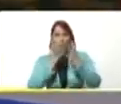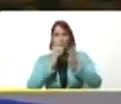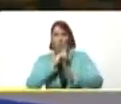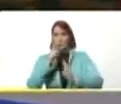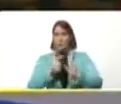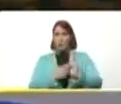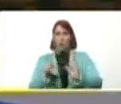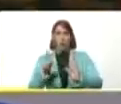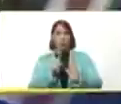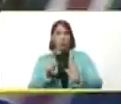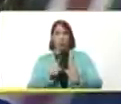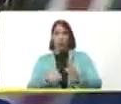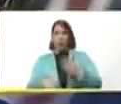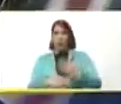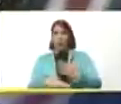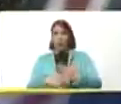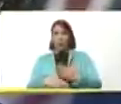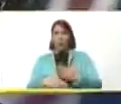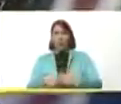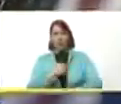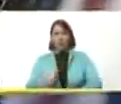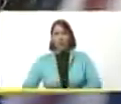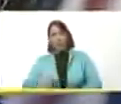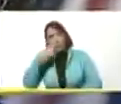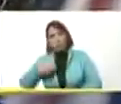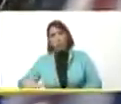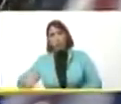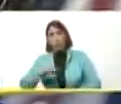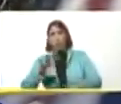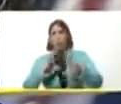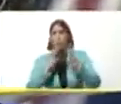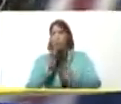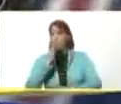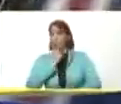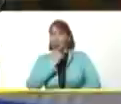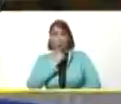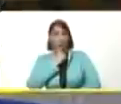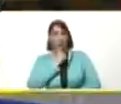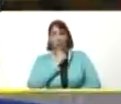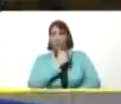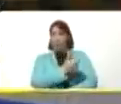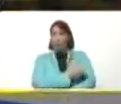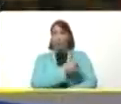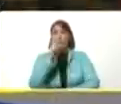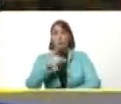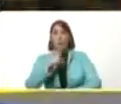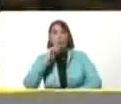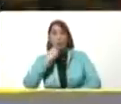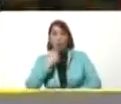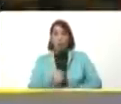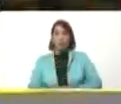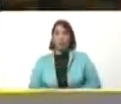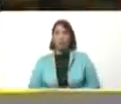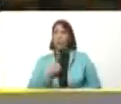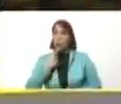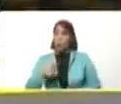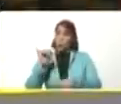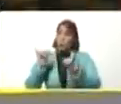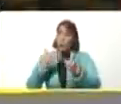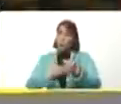no fuera por la China, los pueblos del mundo no tuvieran vacunas. Y por Rusia. Lo dijo